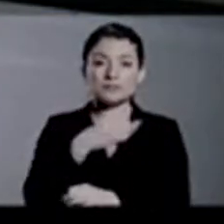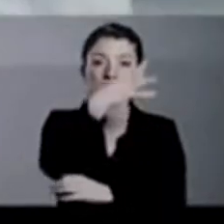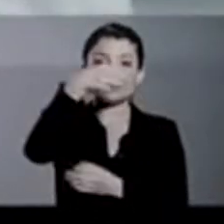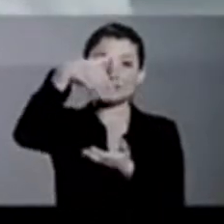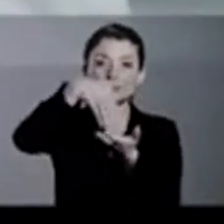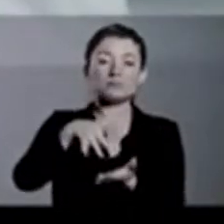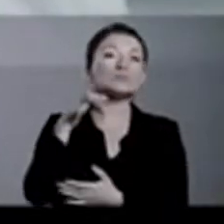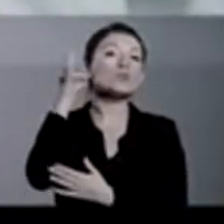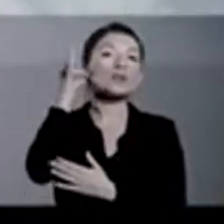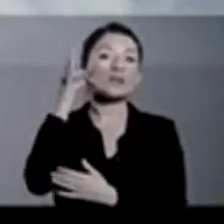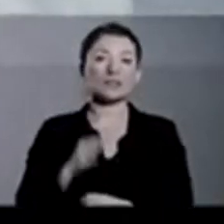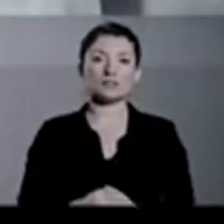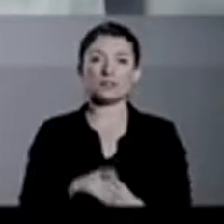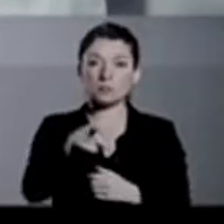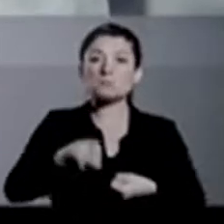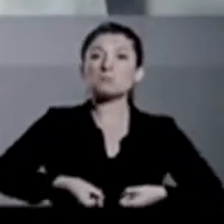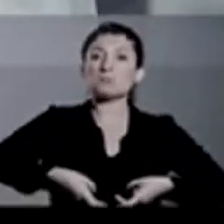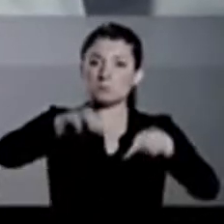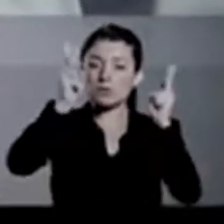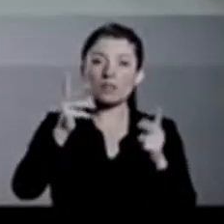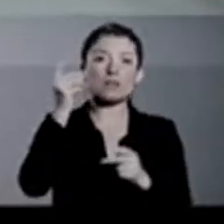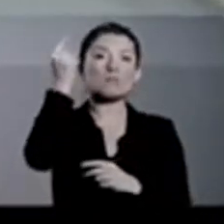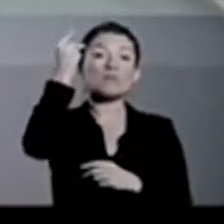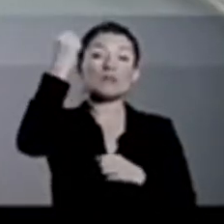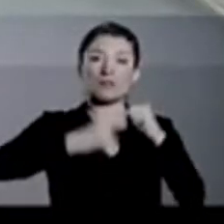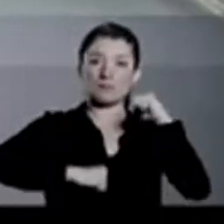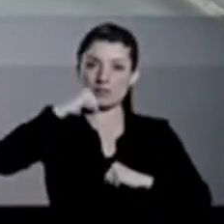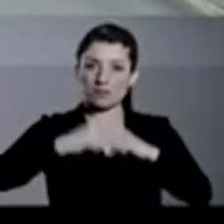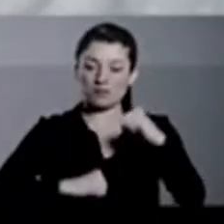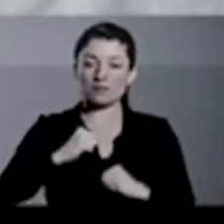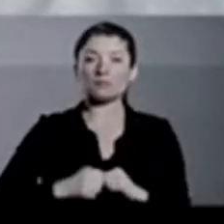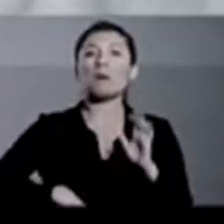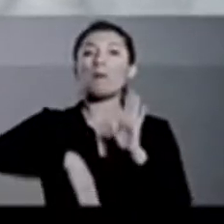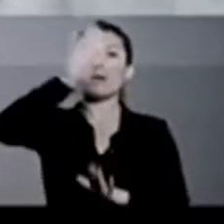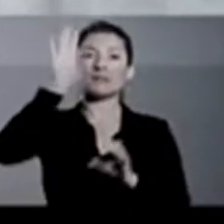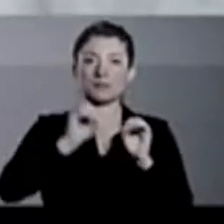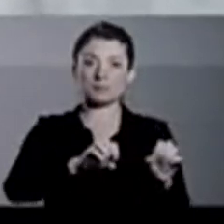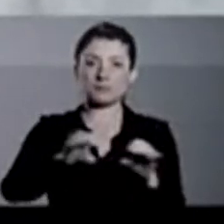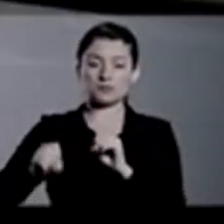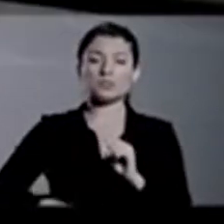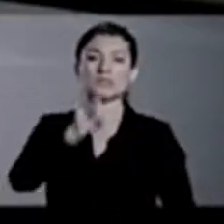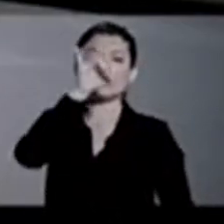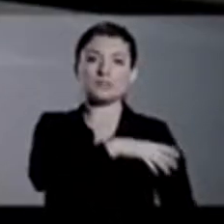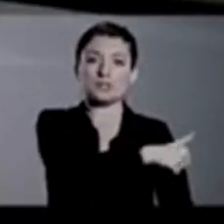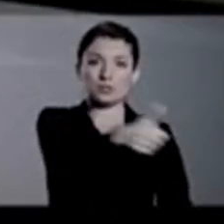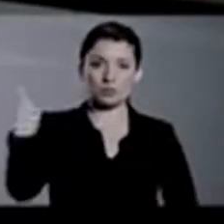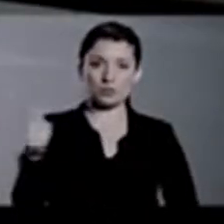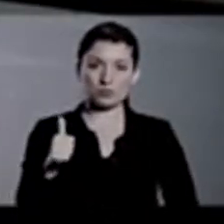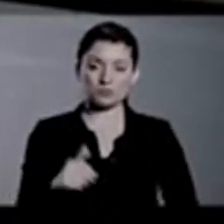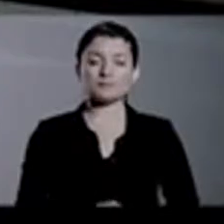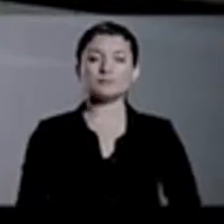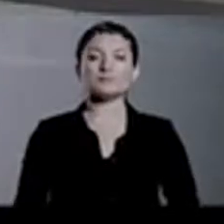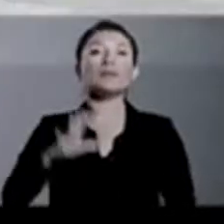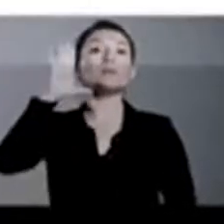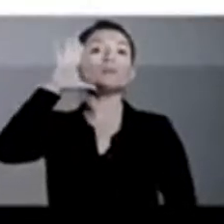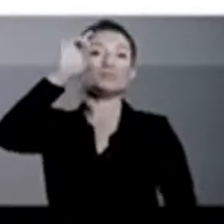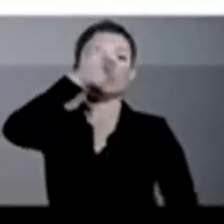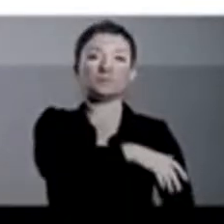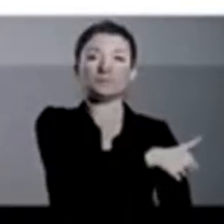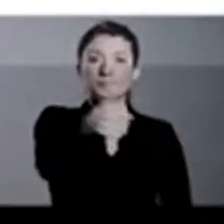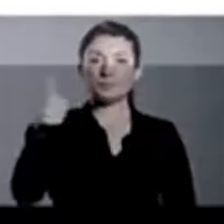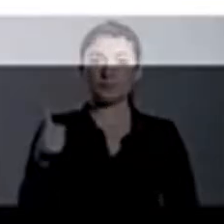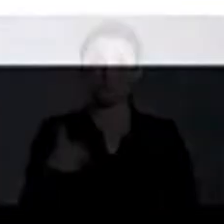Capacitaremos a 300.000 mujeres para que puedan emprender. Más capacitación para un Chile de todos.